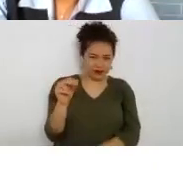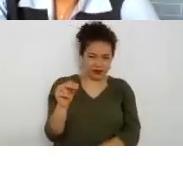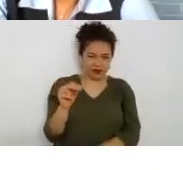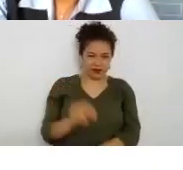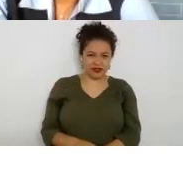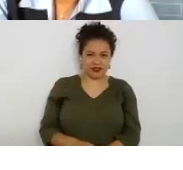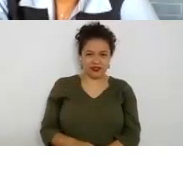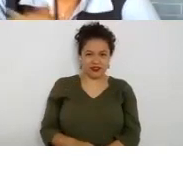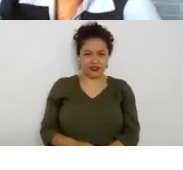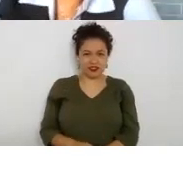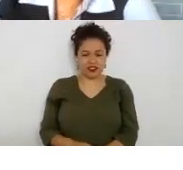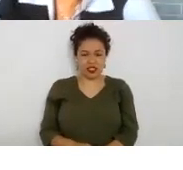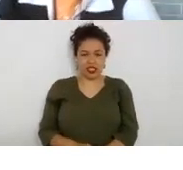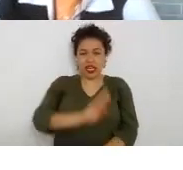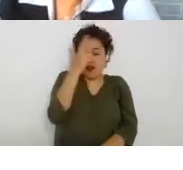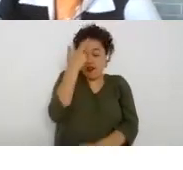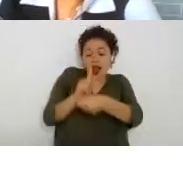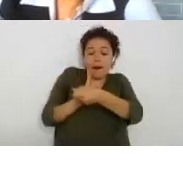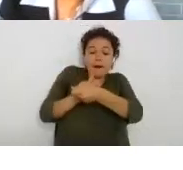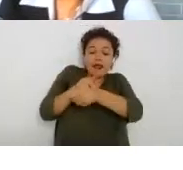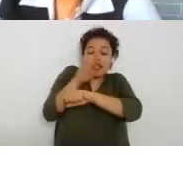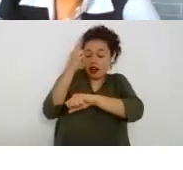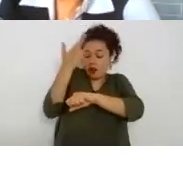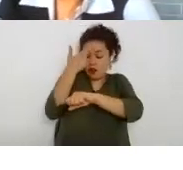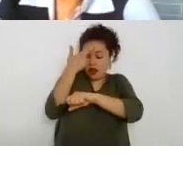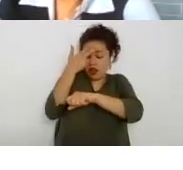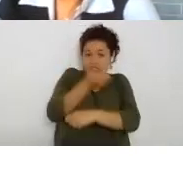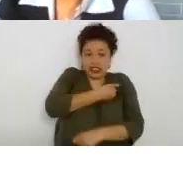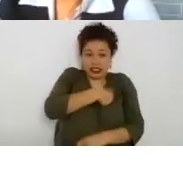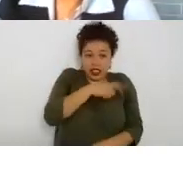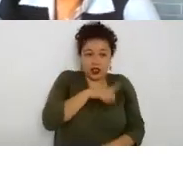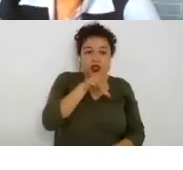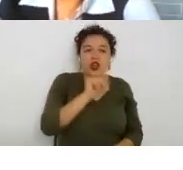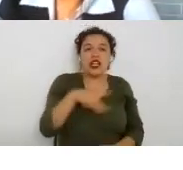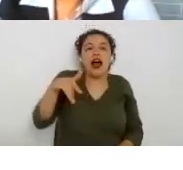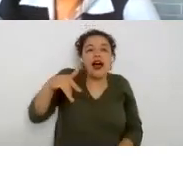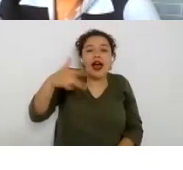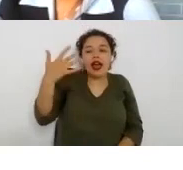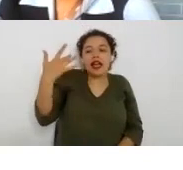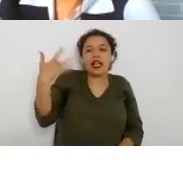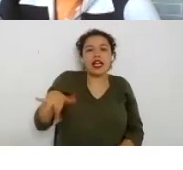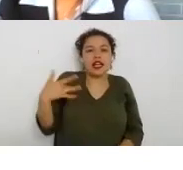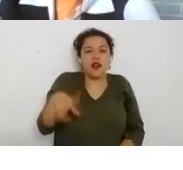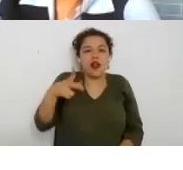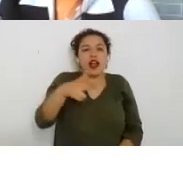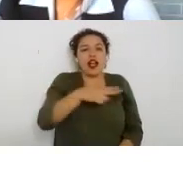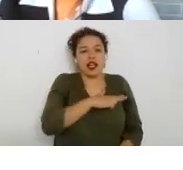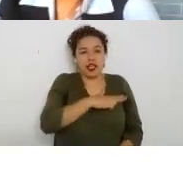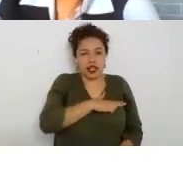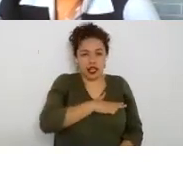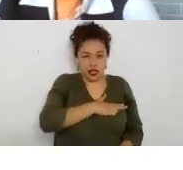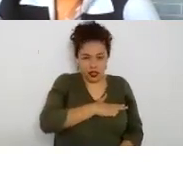que nuestra piel en ese momento no está sana, está lastimada nuestra piel, ¿de acuerdo? Entonces, si yo